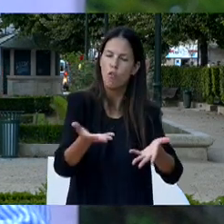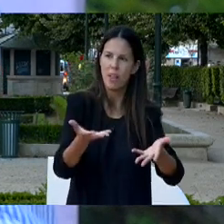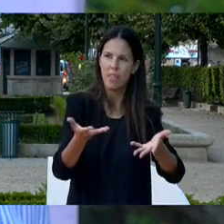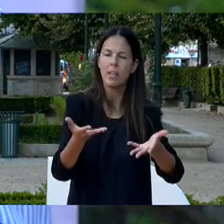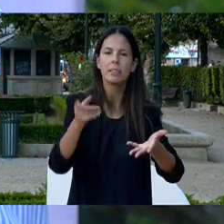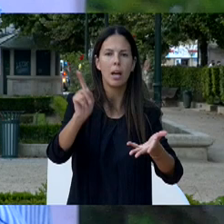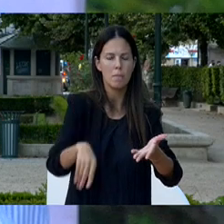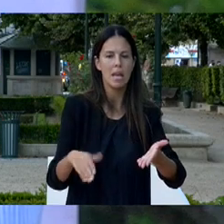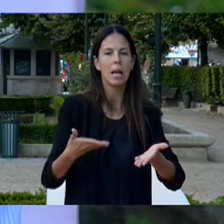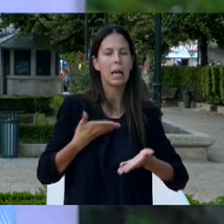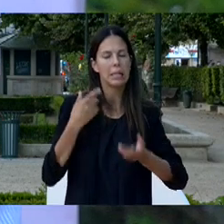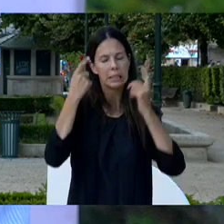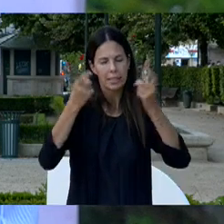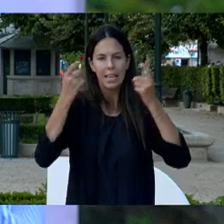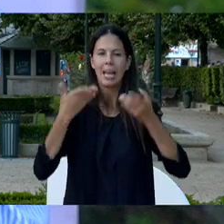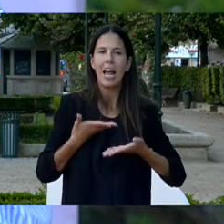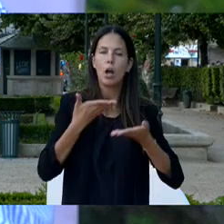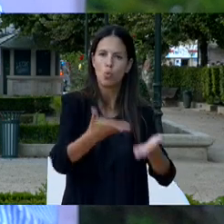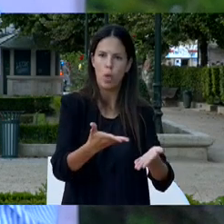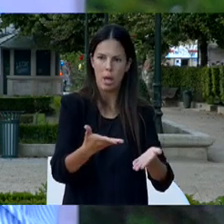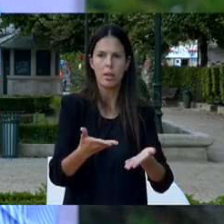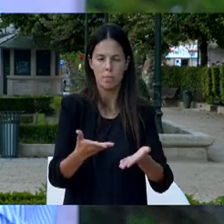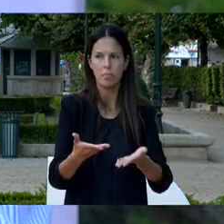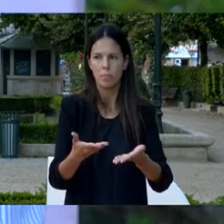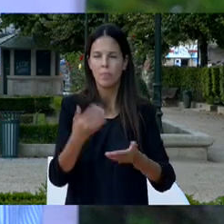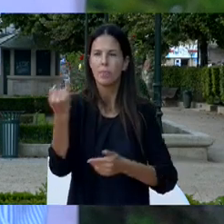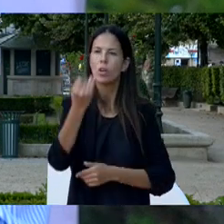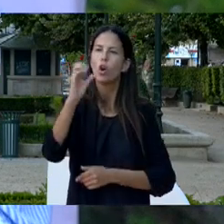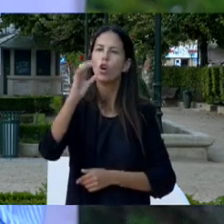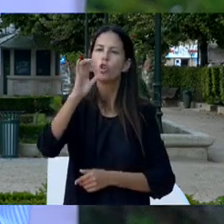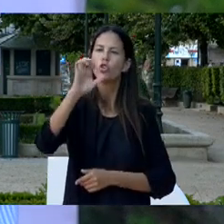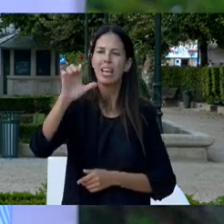a ayudarle en la medida de lo posible, entre ellos José Torrado,